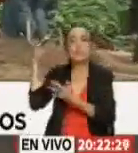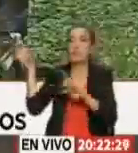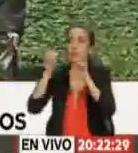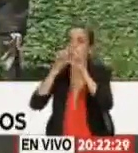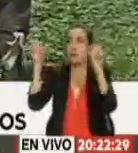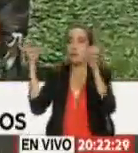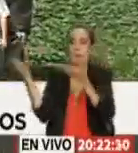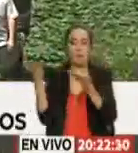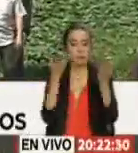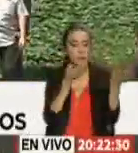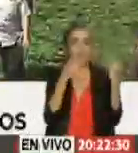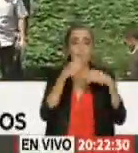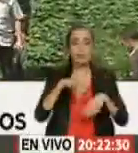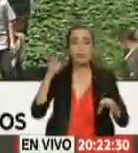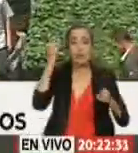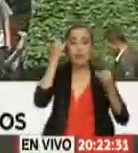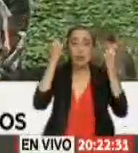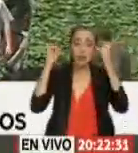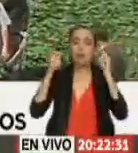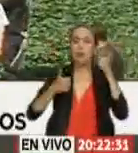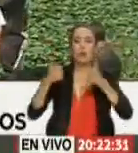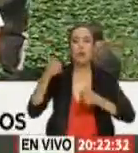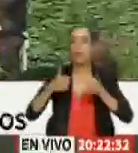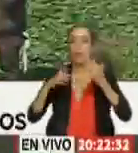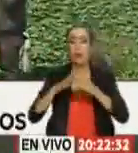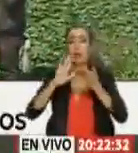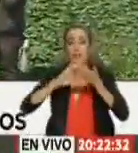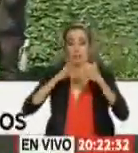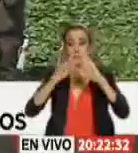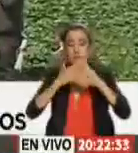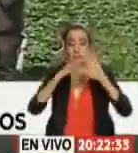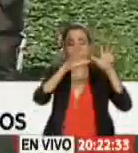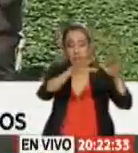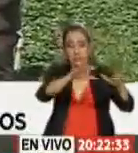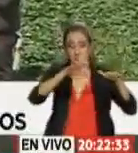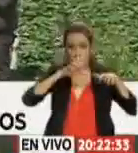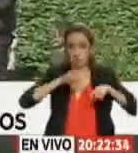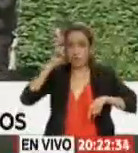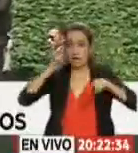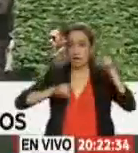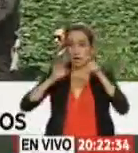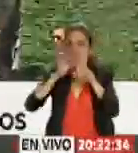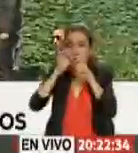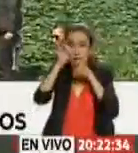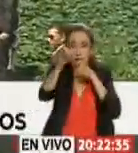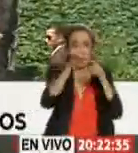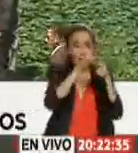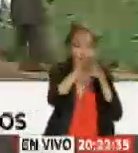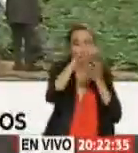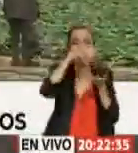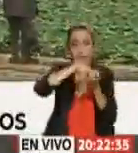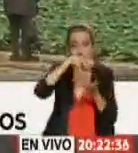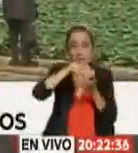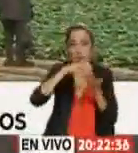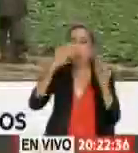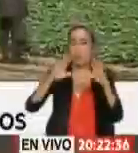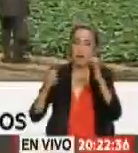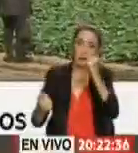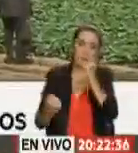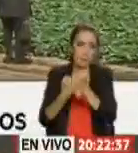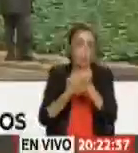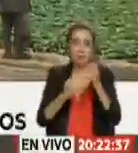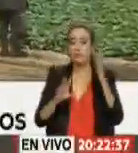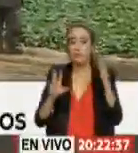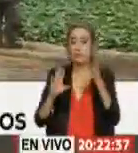tarea. La idea es que los agricultores de la comunidad La Chimba de la parroquia Olmedo en Cayambe, Pichincha, aporten en la